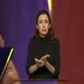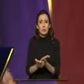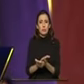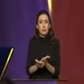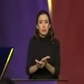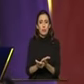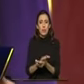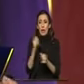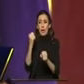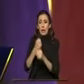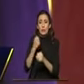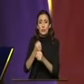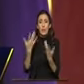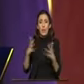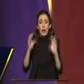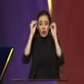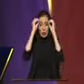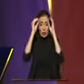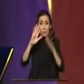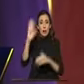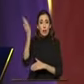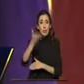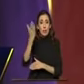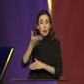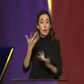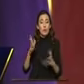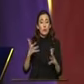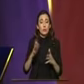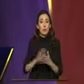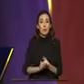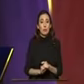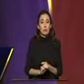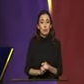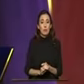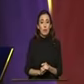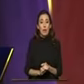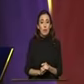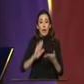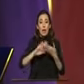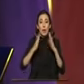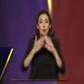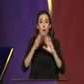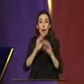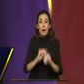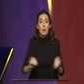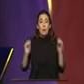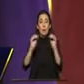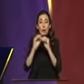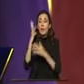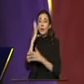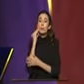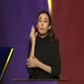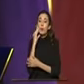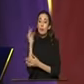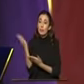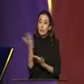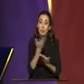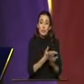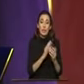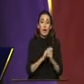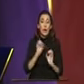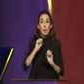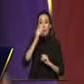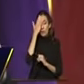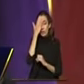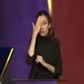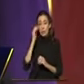Se dejó sin trabajo a esos profesores, a los cuales acudía la comunidad a pedir más de un consejo por su experiencia y por su